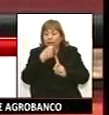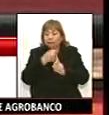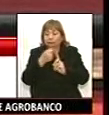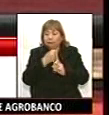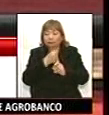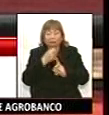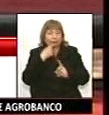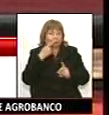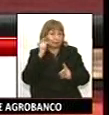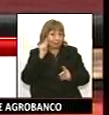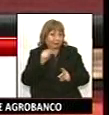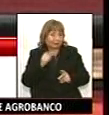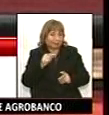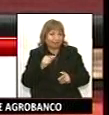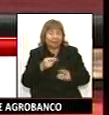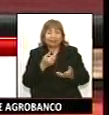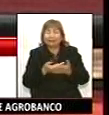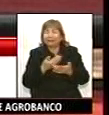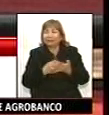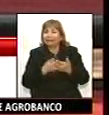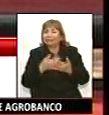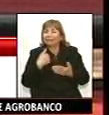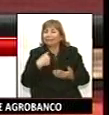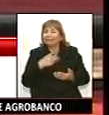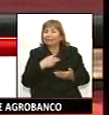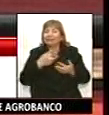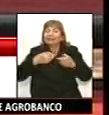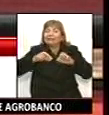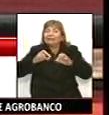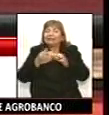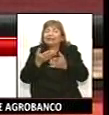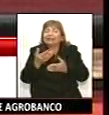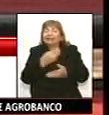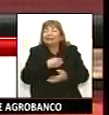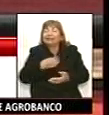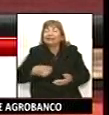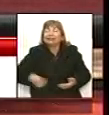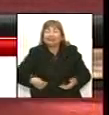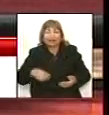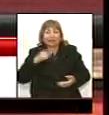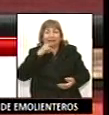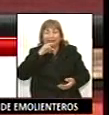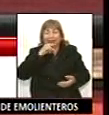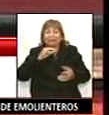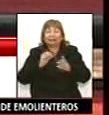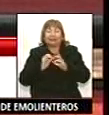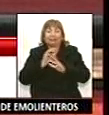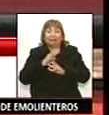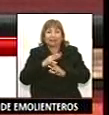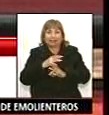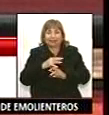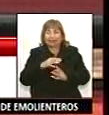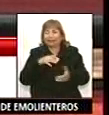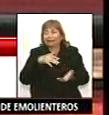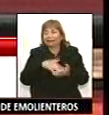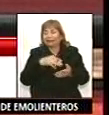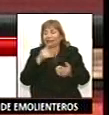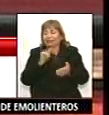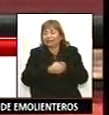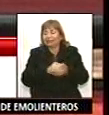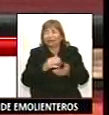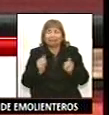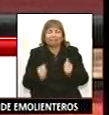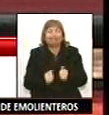y para tal efecto es la propuesta nuestra: autorícese al Ministerio de la Mujer y Poblaciones Vulnerables, con el acompañamiento